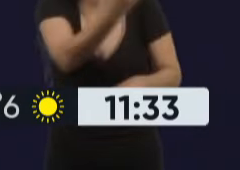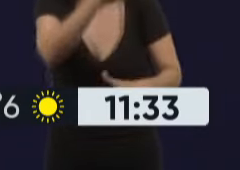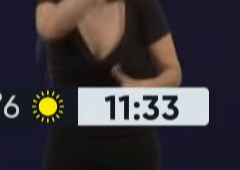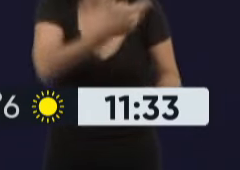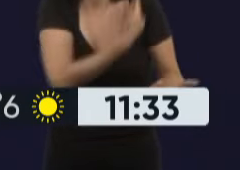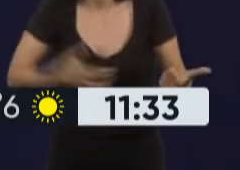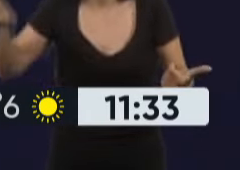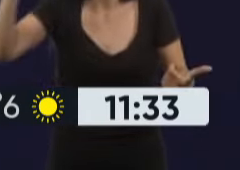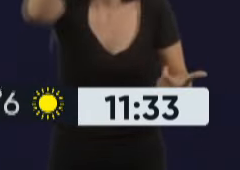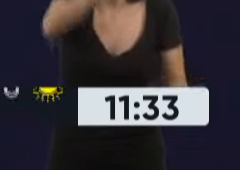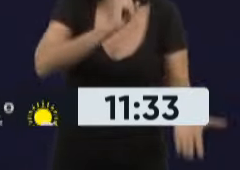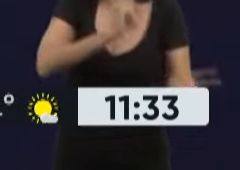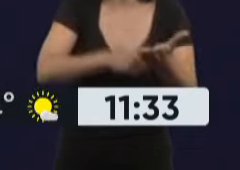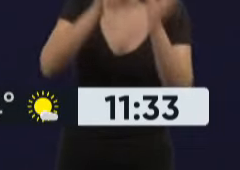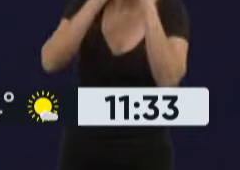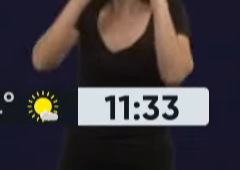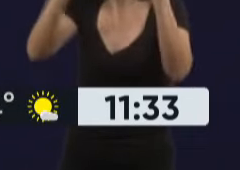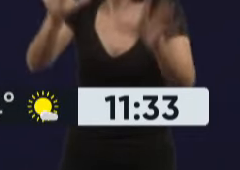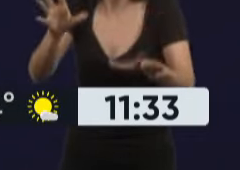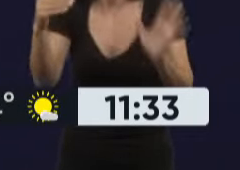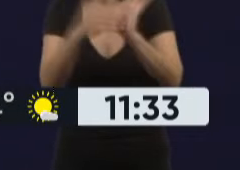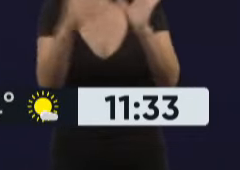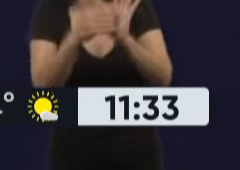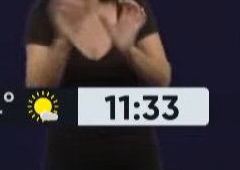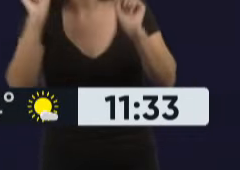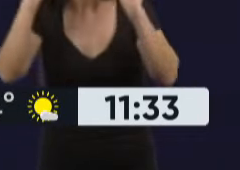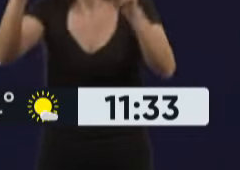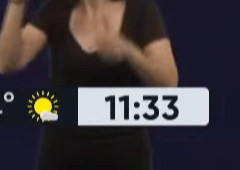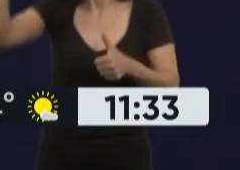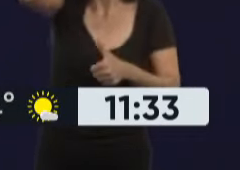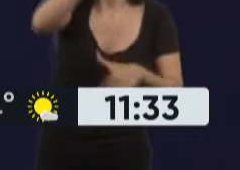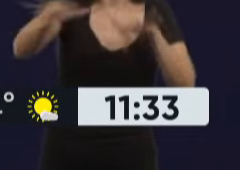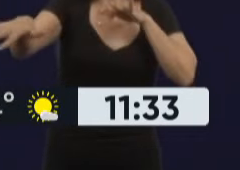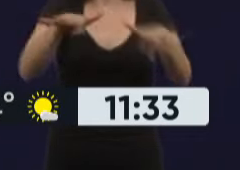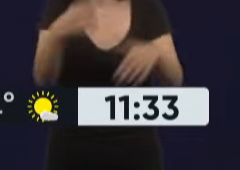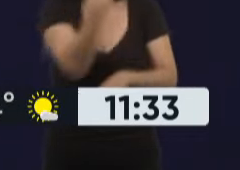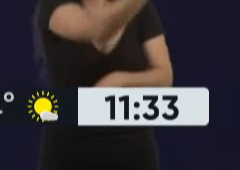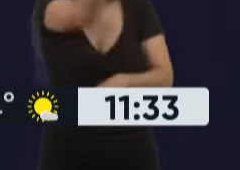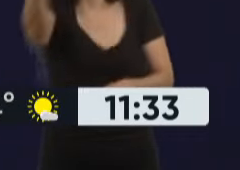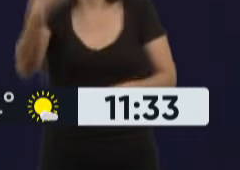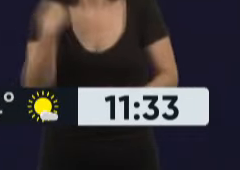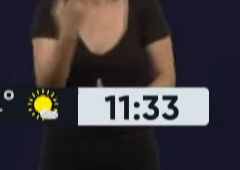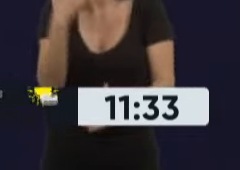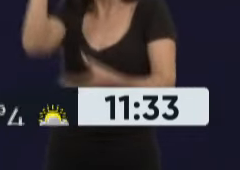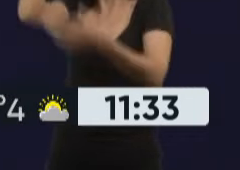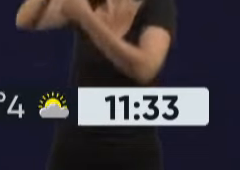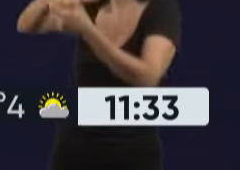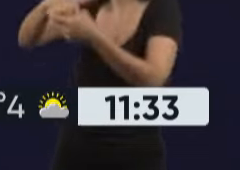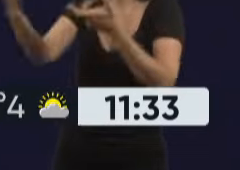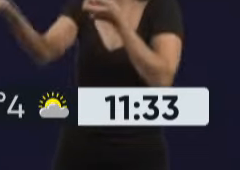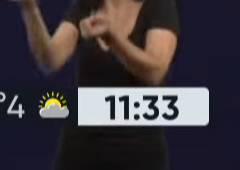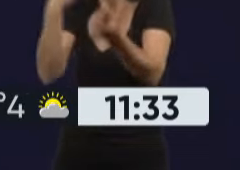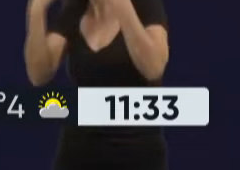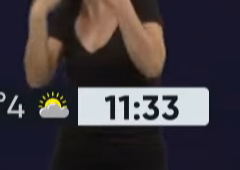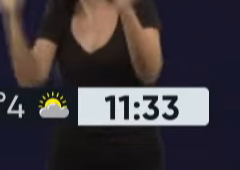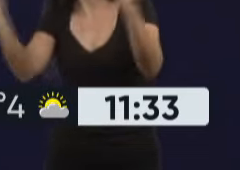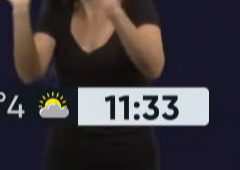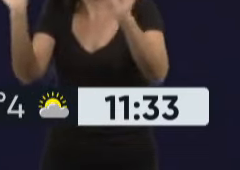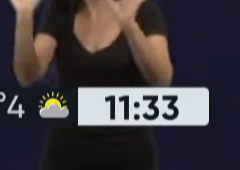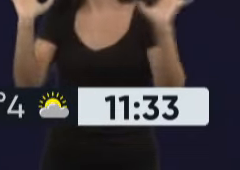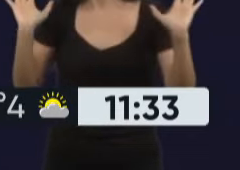tomará la decisión que crea conveniente para sus habitantes y nosotros no nos metemos mucho en esa en esas decisiones de gestión